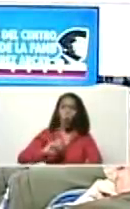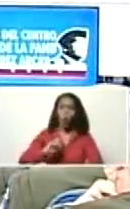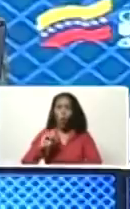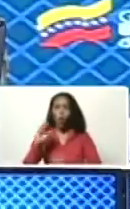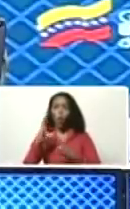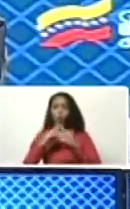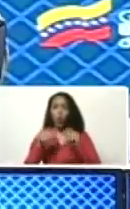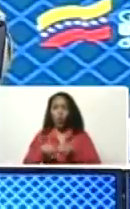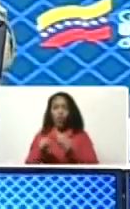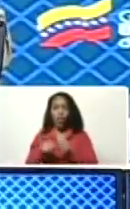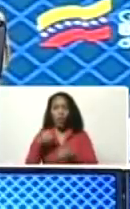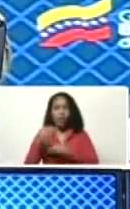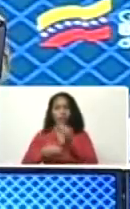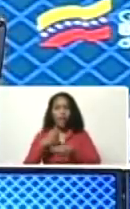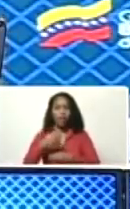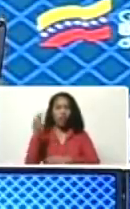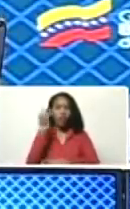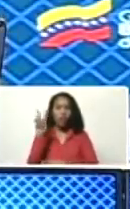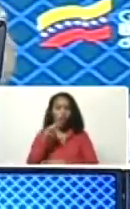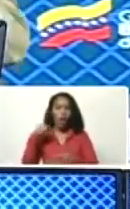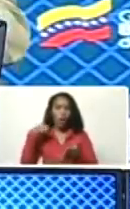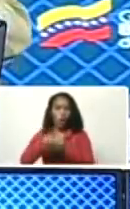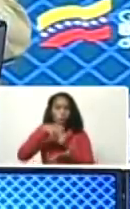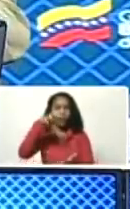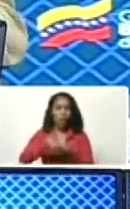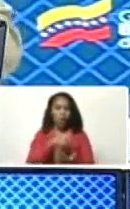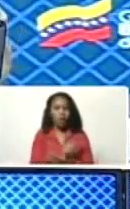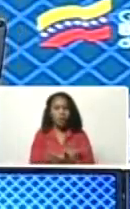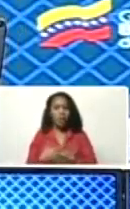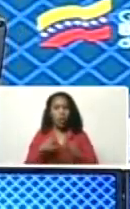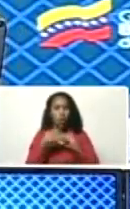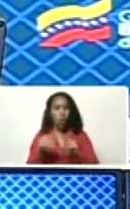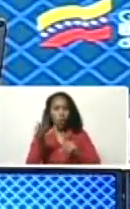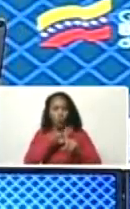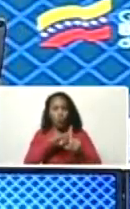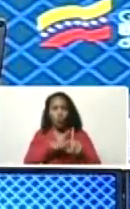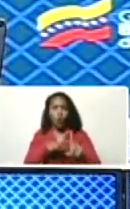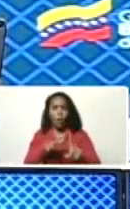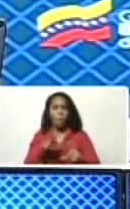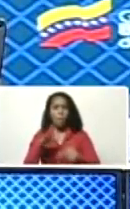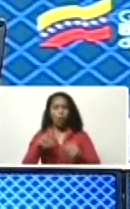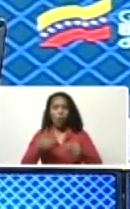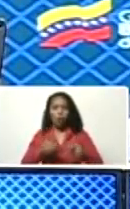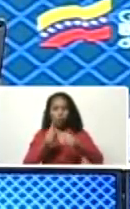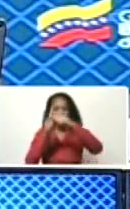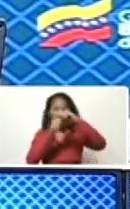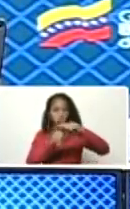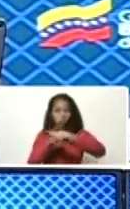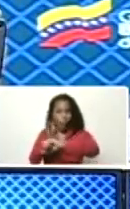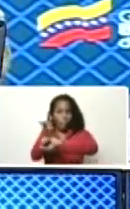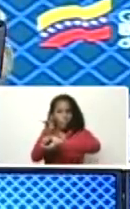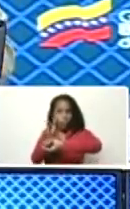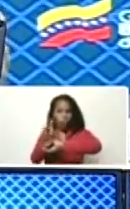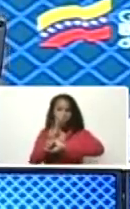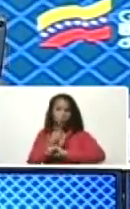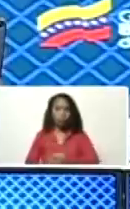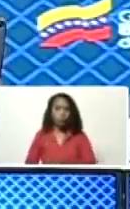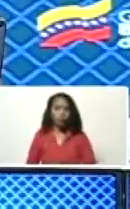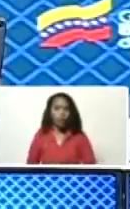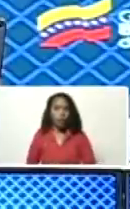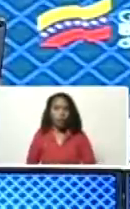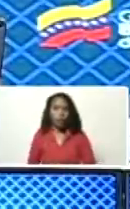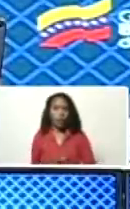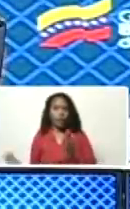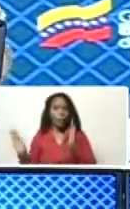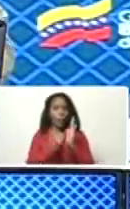hizo a Venezuela y el golpe de Estado sangriento, toda la emboscada criminal con francotiradores que se